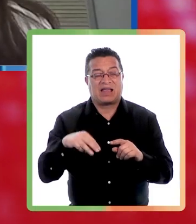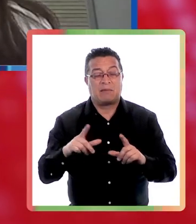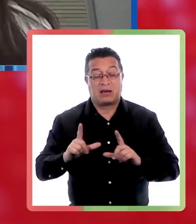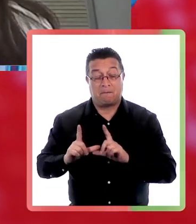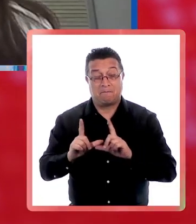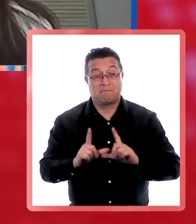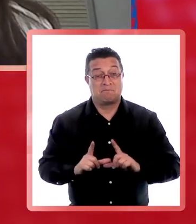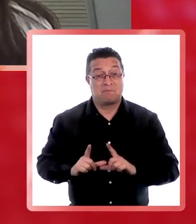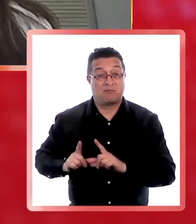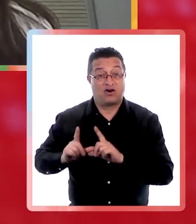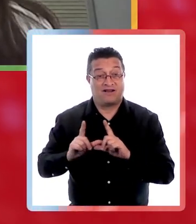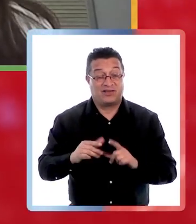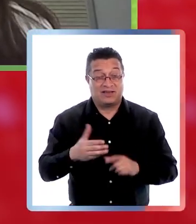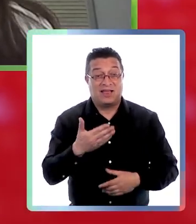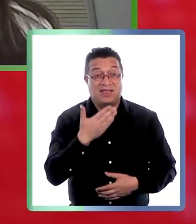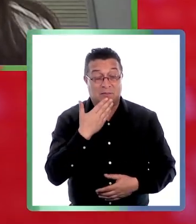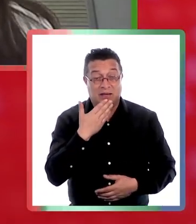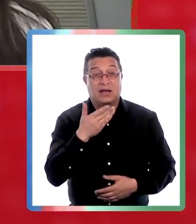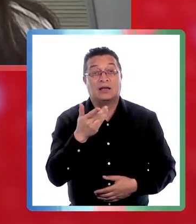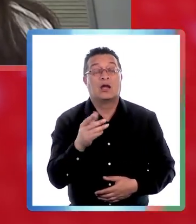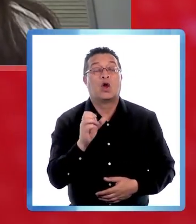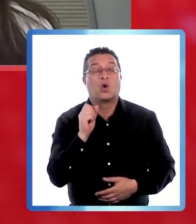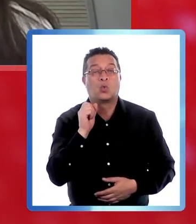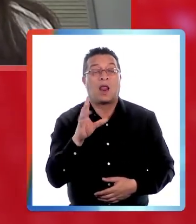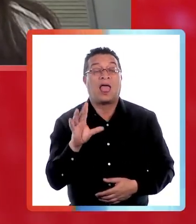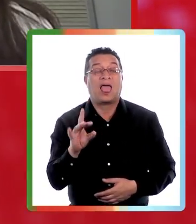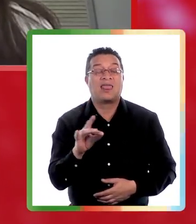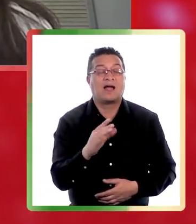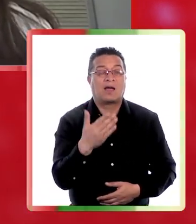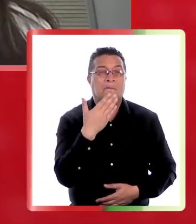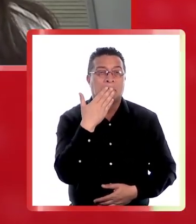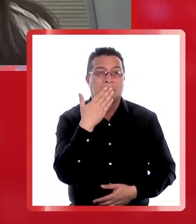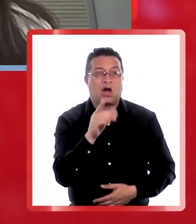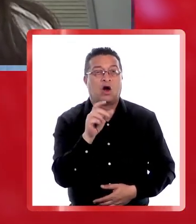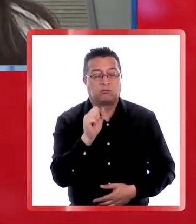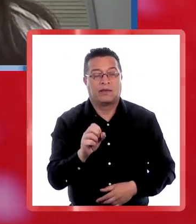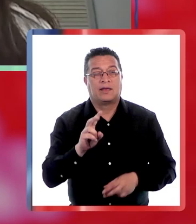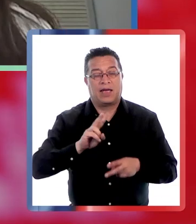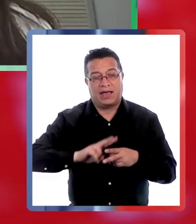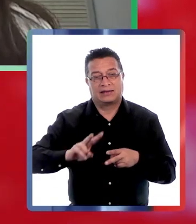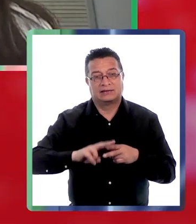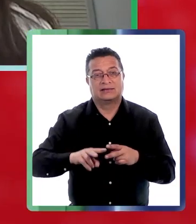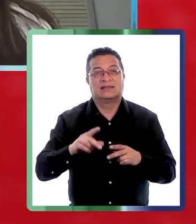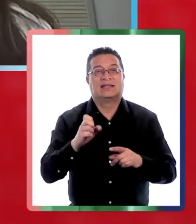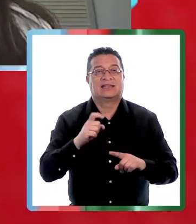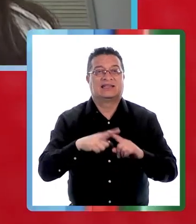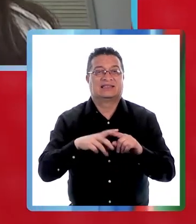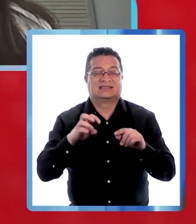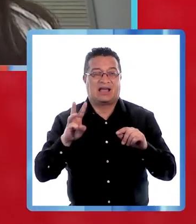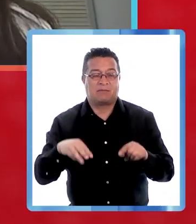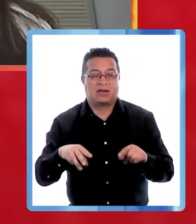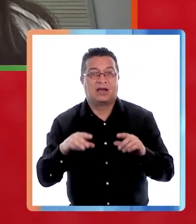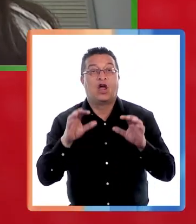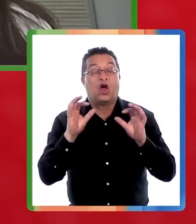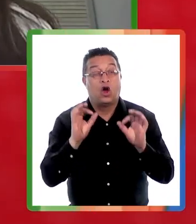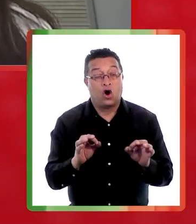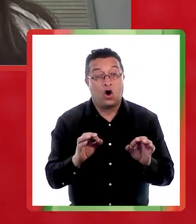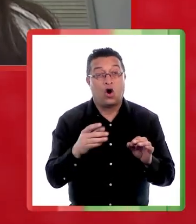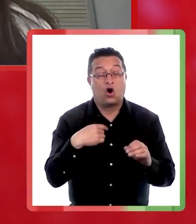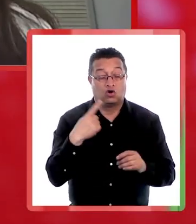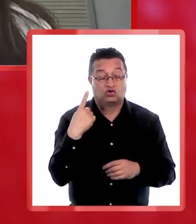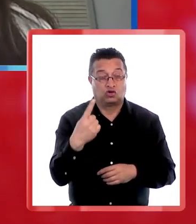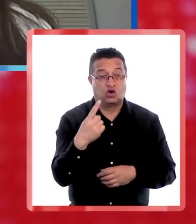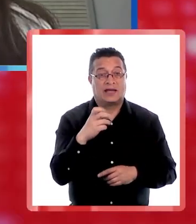la mamografía propiamente tal? ¿Y a partir de qué edades es recomendable también realizar ese examen? O quizás